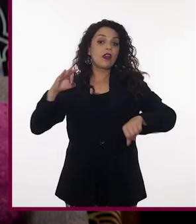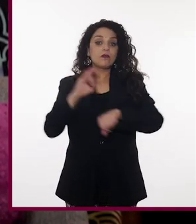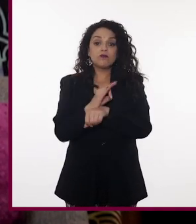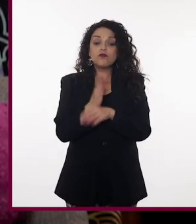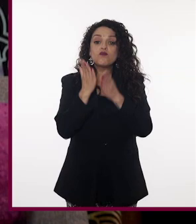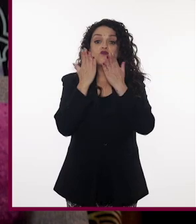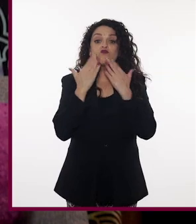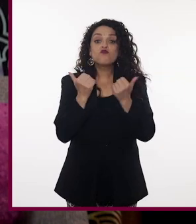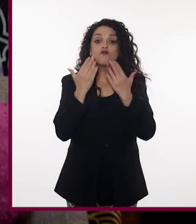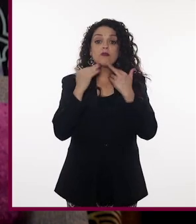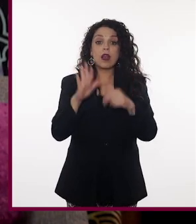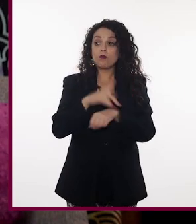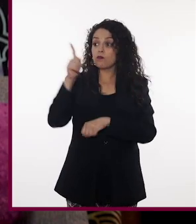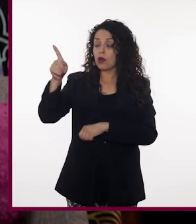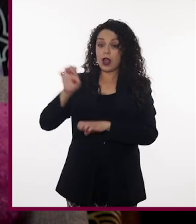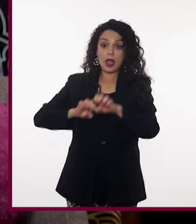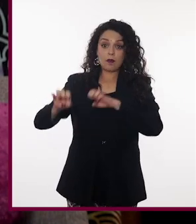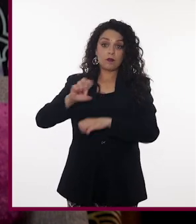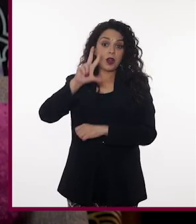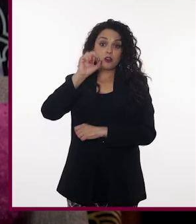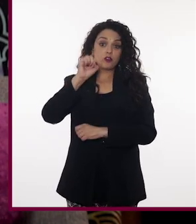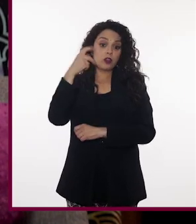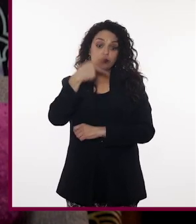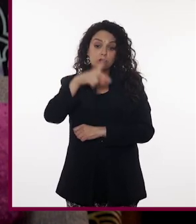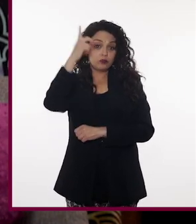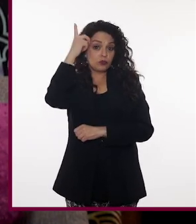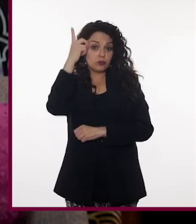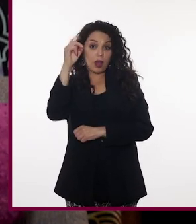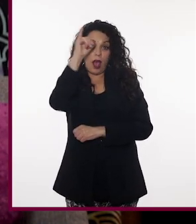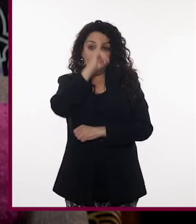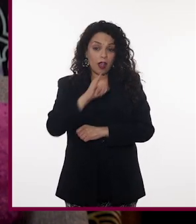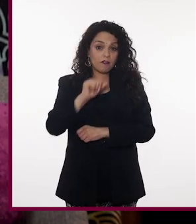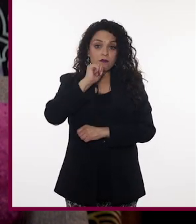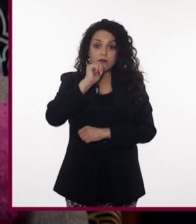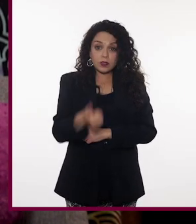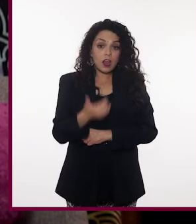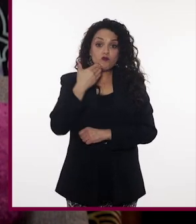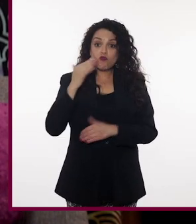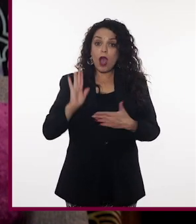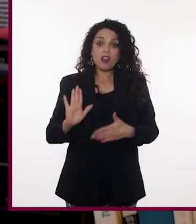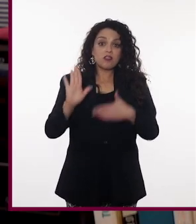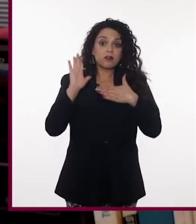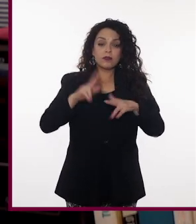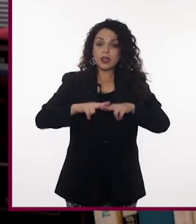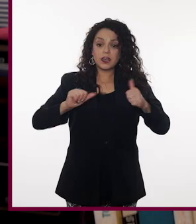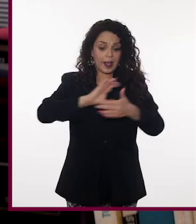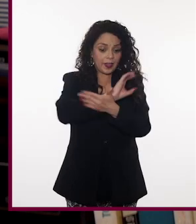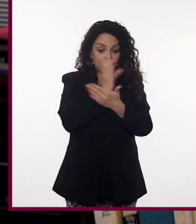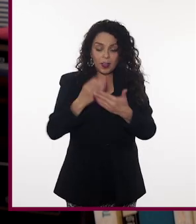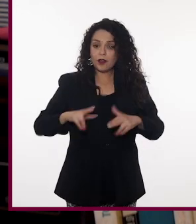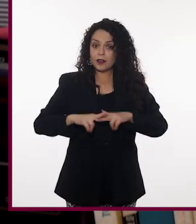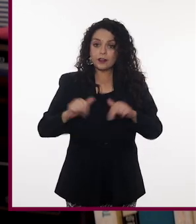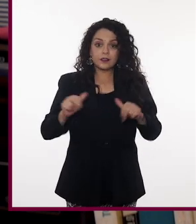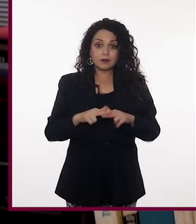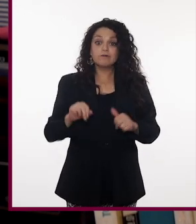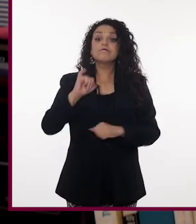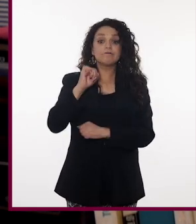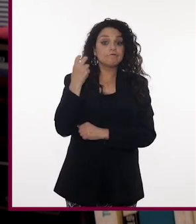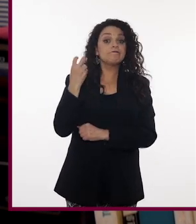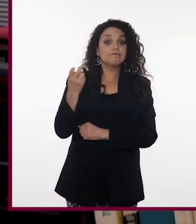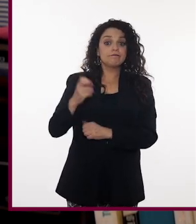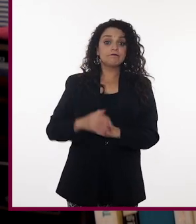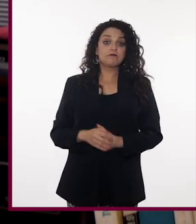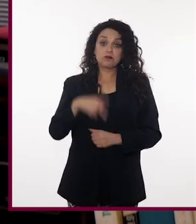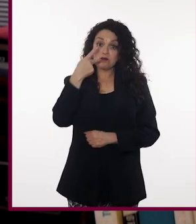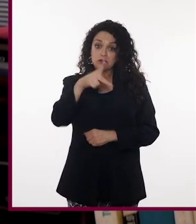porque técnicamente la empresa no es tu patrón y no tiene ningún compromiso contigo. Sí, así de plano,